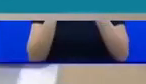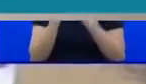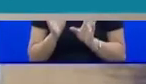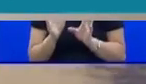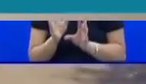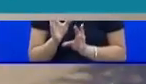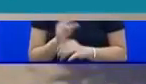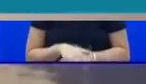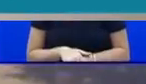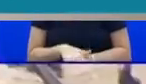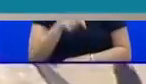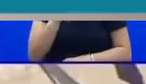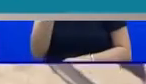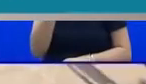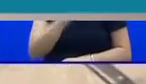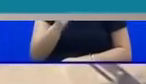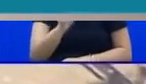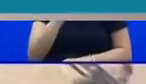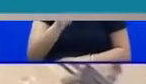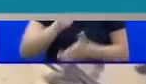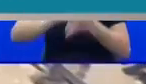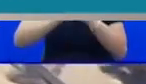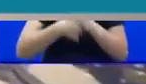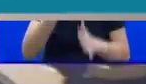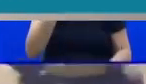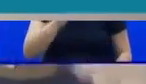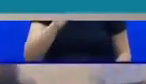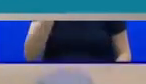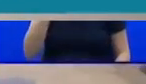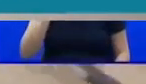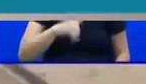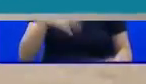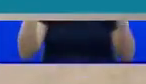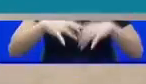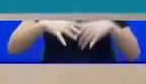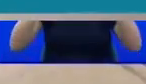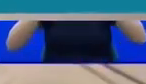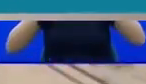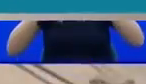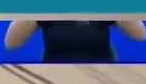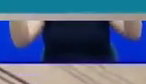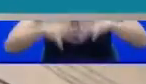el sudoeste. Según los últimos datos ofrecidos por las autoridades niponas,